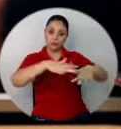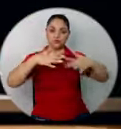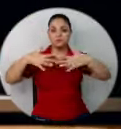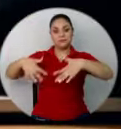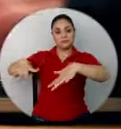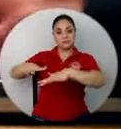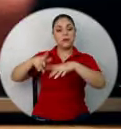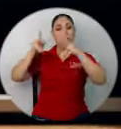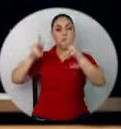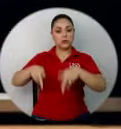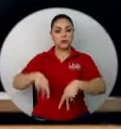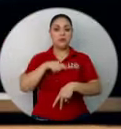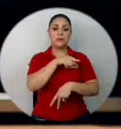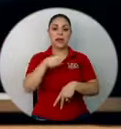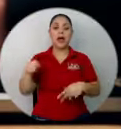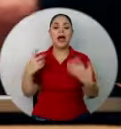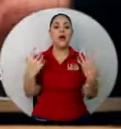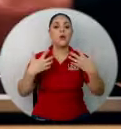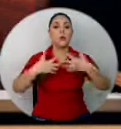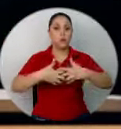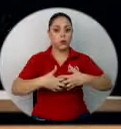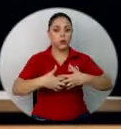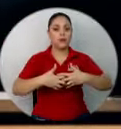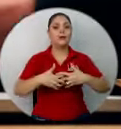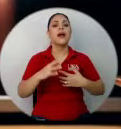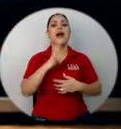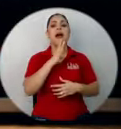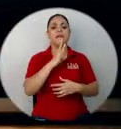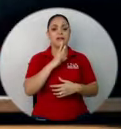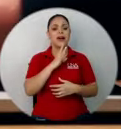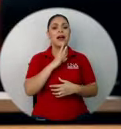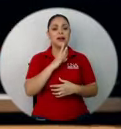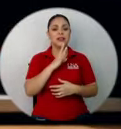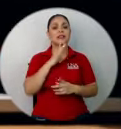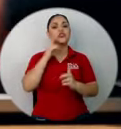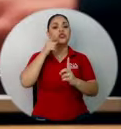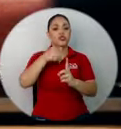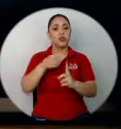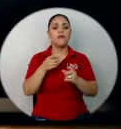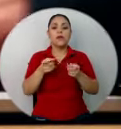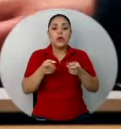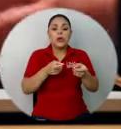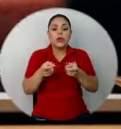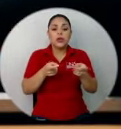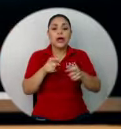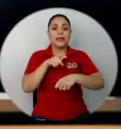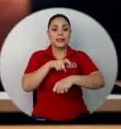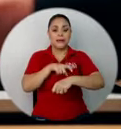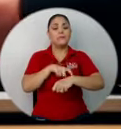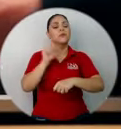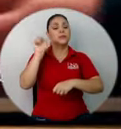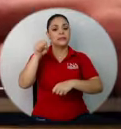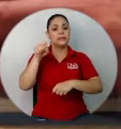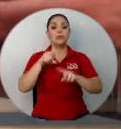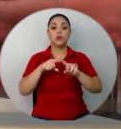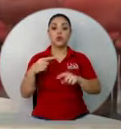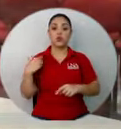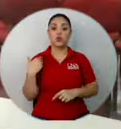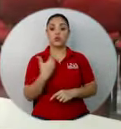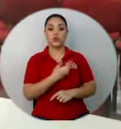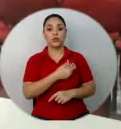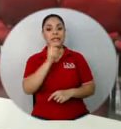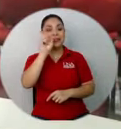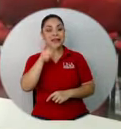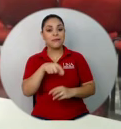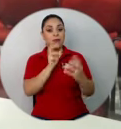acomoden en el tiempo. Se habla mucho de gestionar el tiempo, pero en realidad somos nosotros los que nos tenemos que acomodar en el tiempo que tenemos